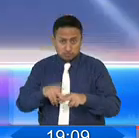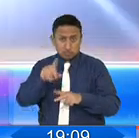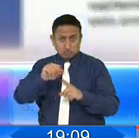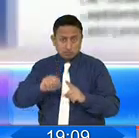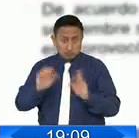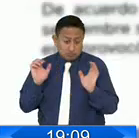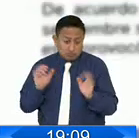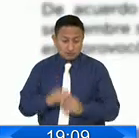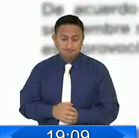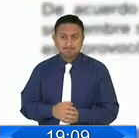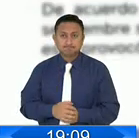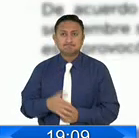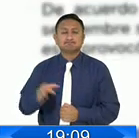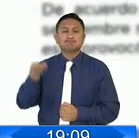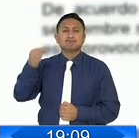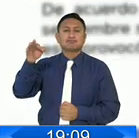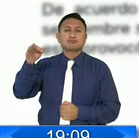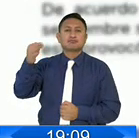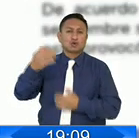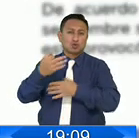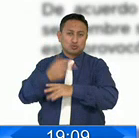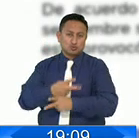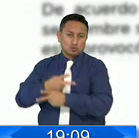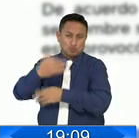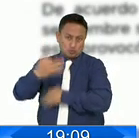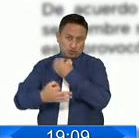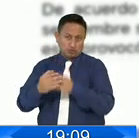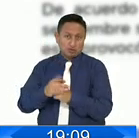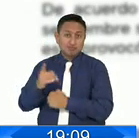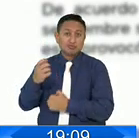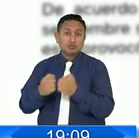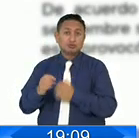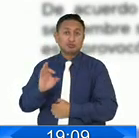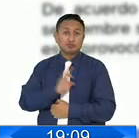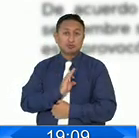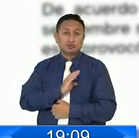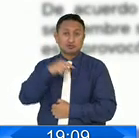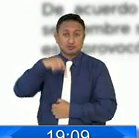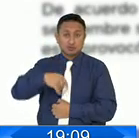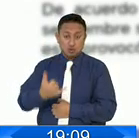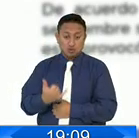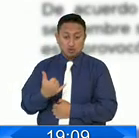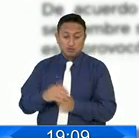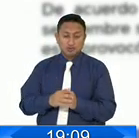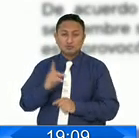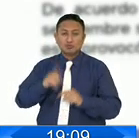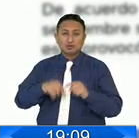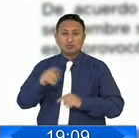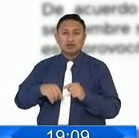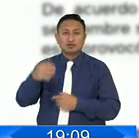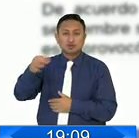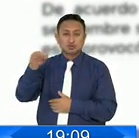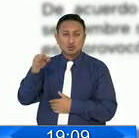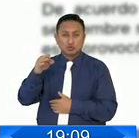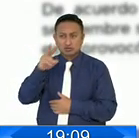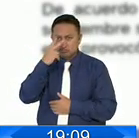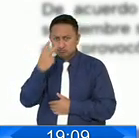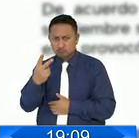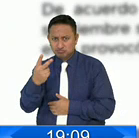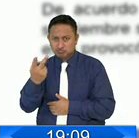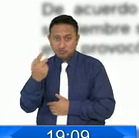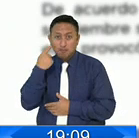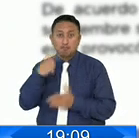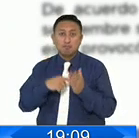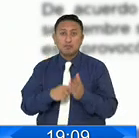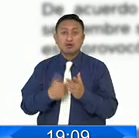sistema. Según el documento de la Judicatura, con los problemas técnicos existe la imposibilidad de visualizar varios documentos del sistema, como